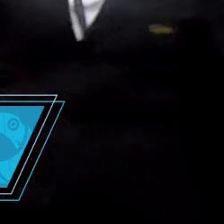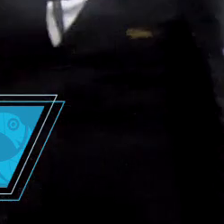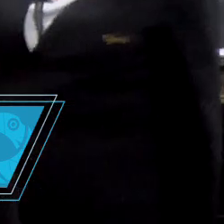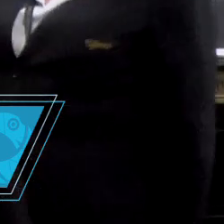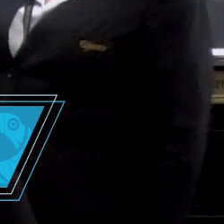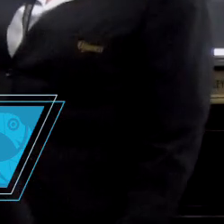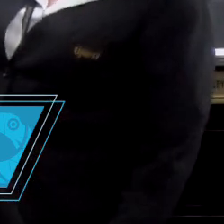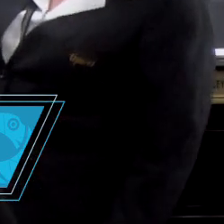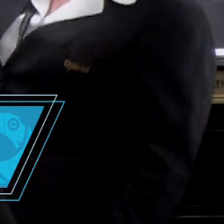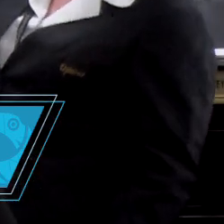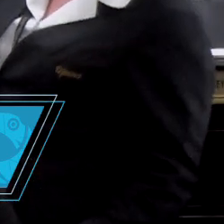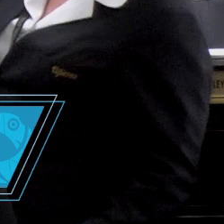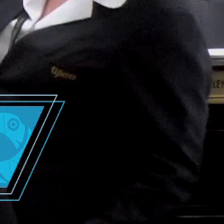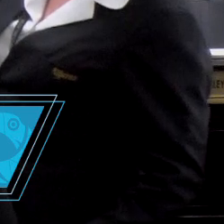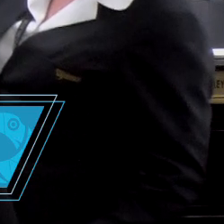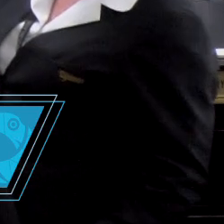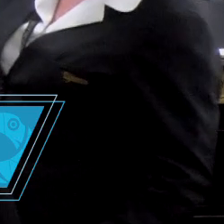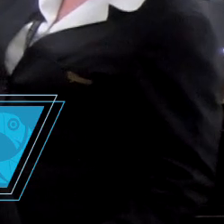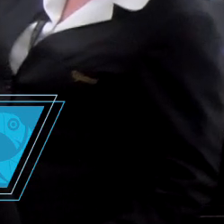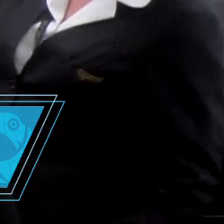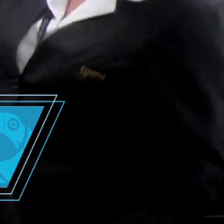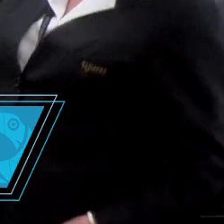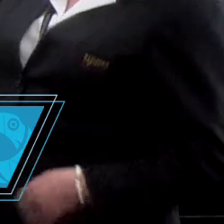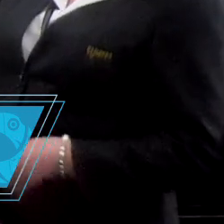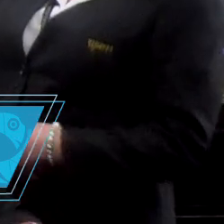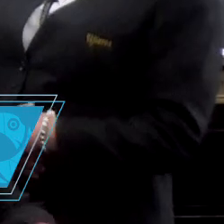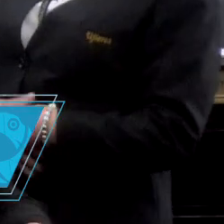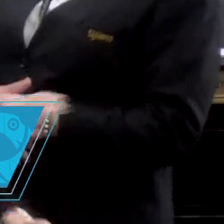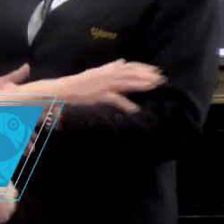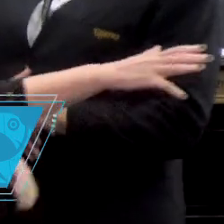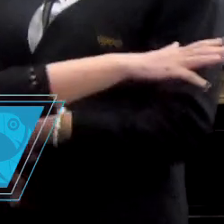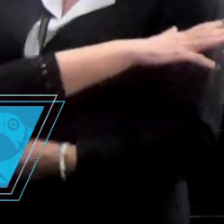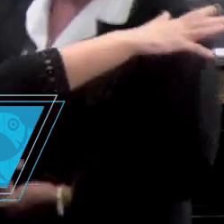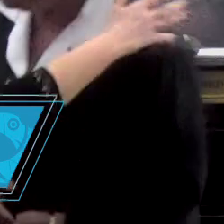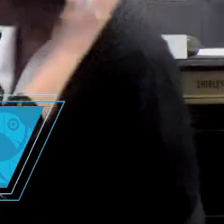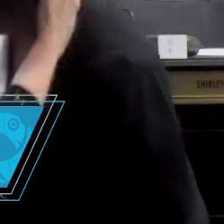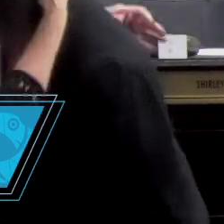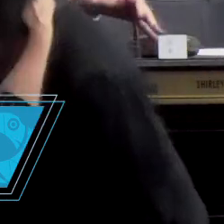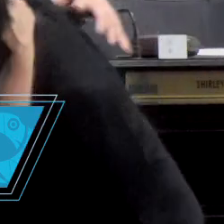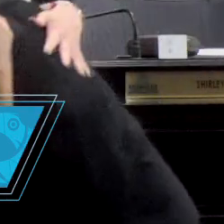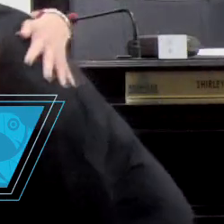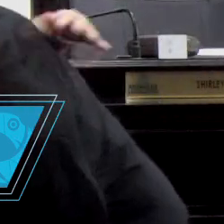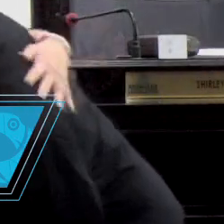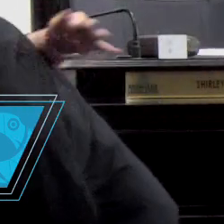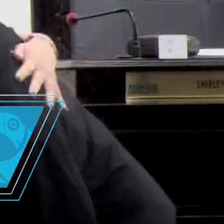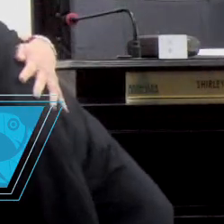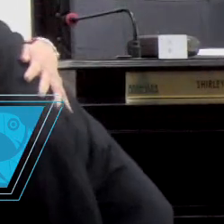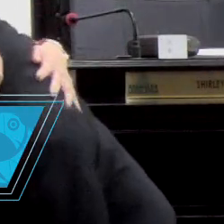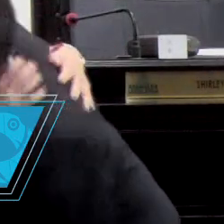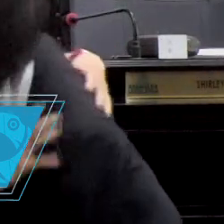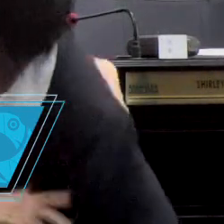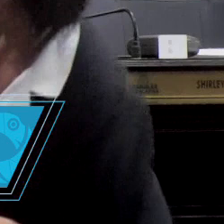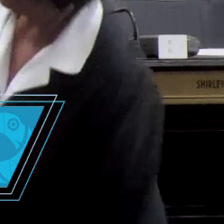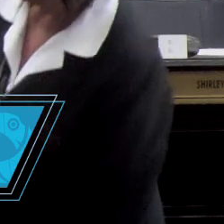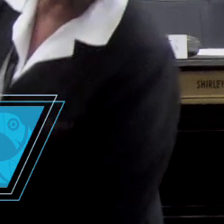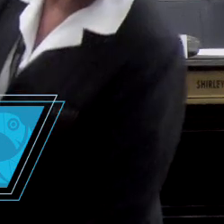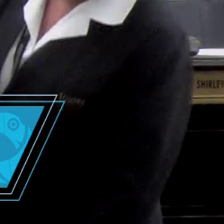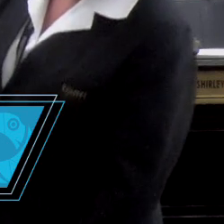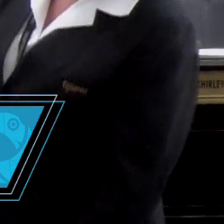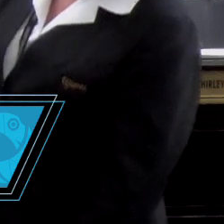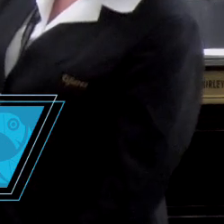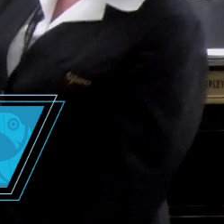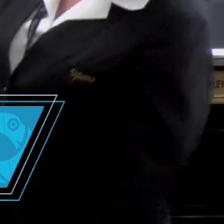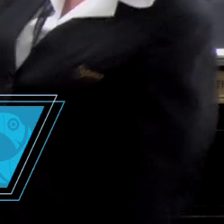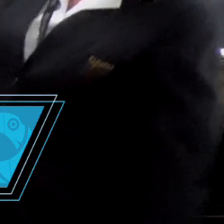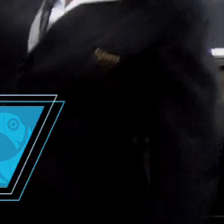Ya, las buenas tardes, a ser las 12:07 del mediodía. Le agradecemos que esté aquí con nosotros.